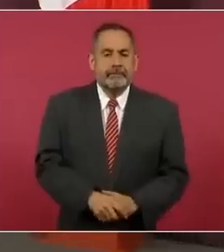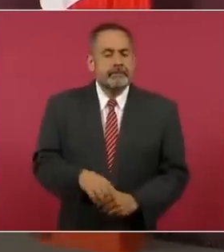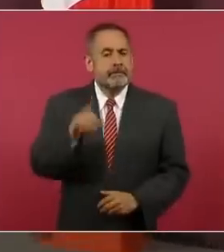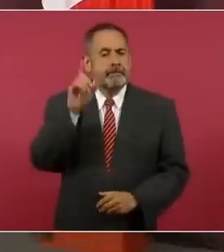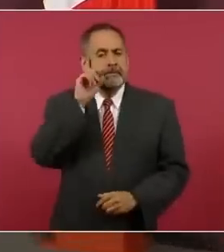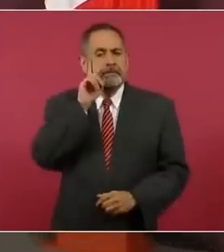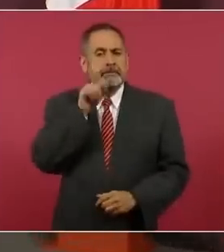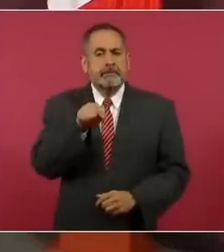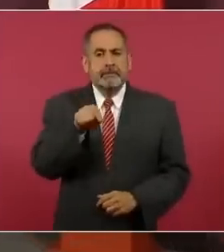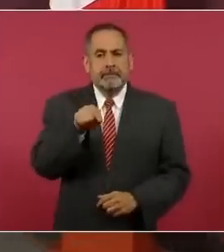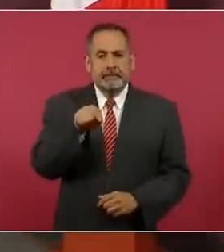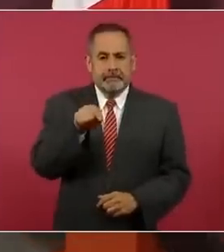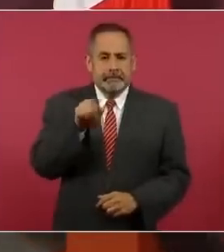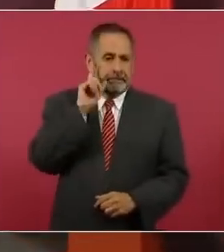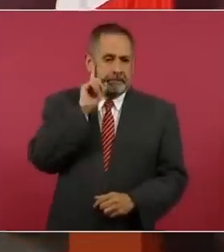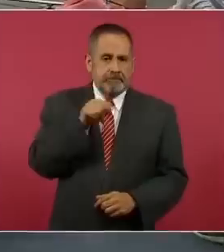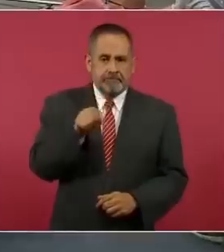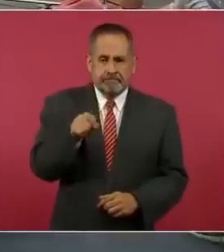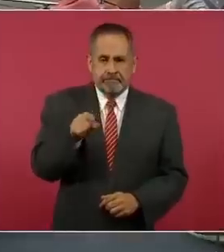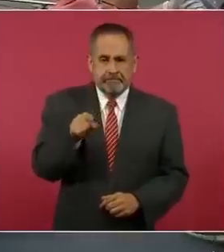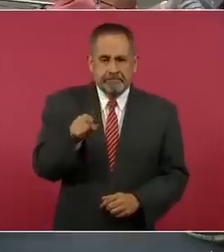Mañana